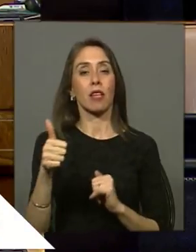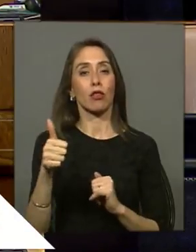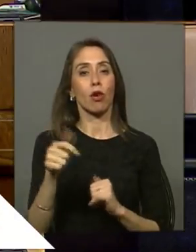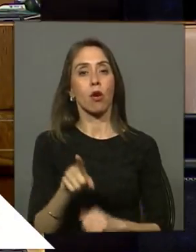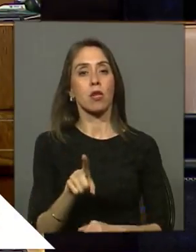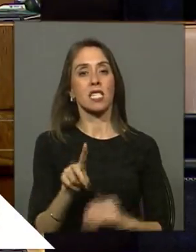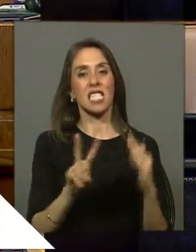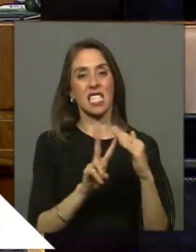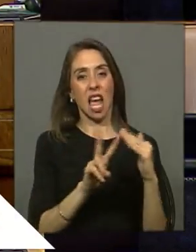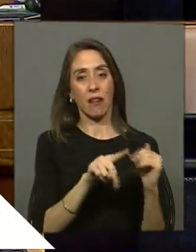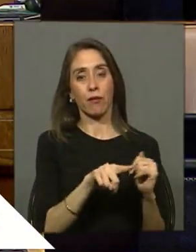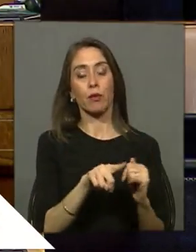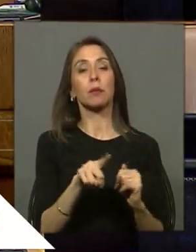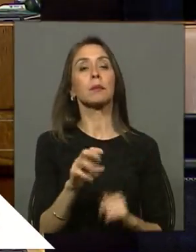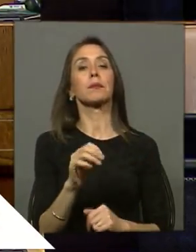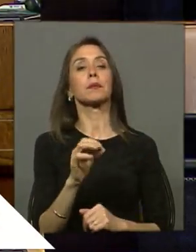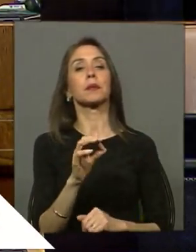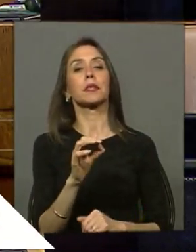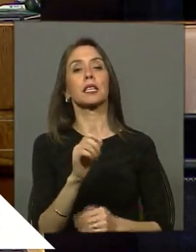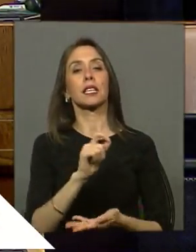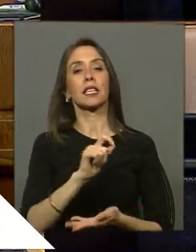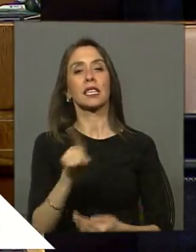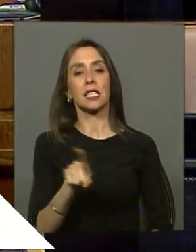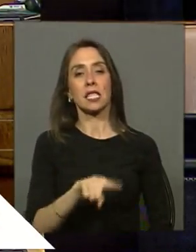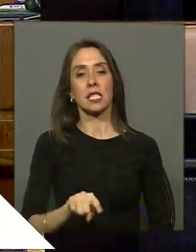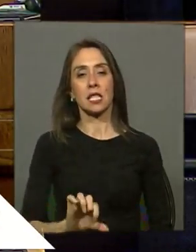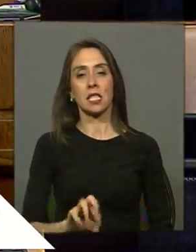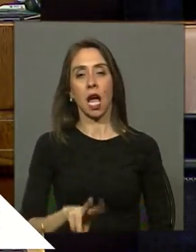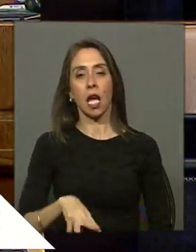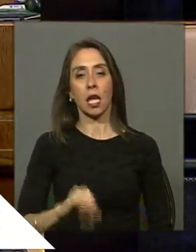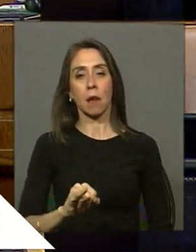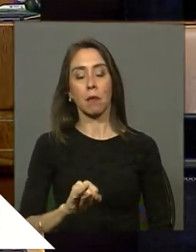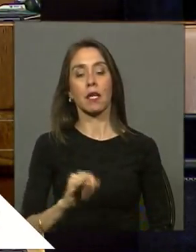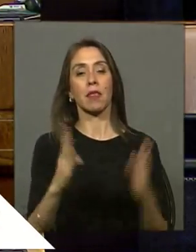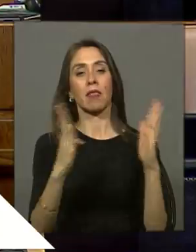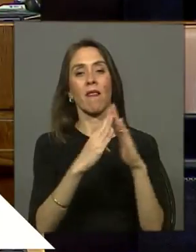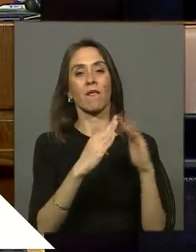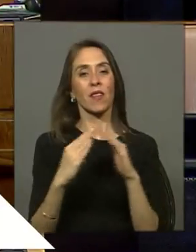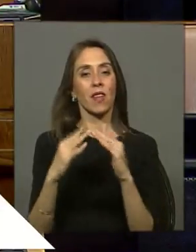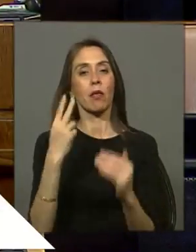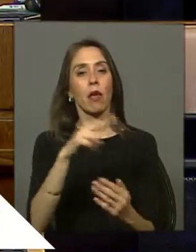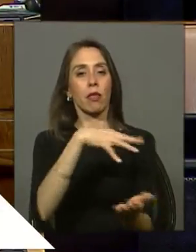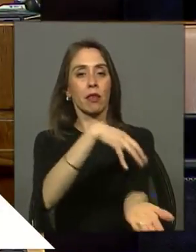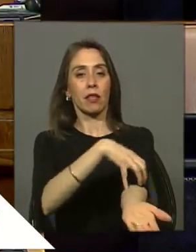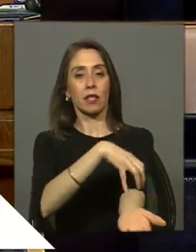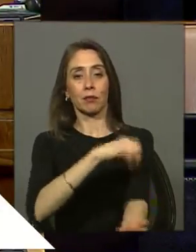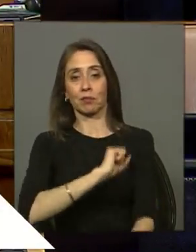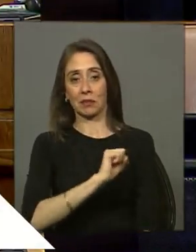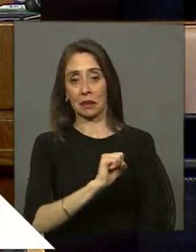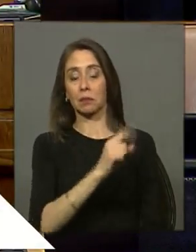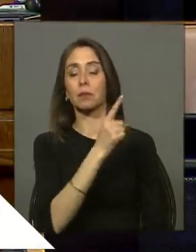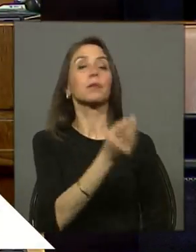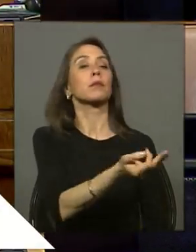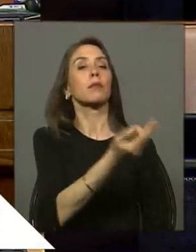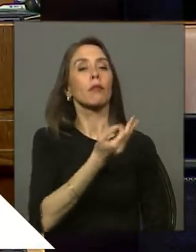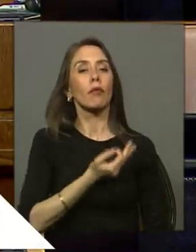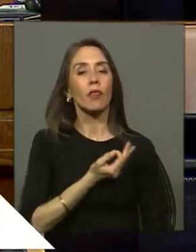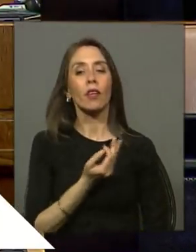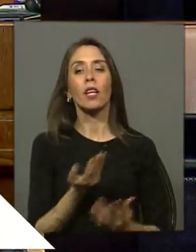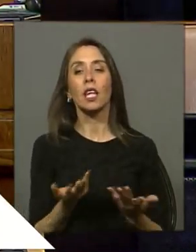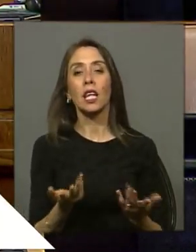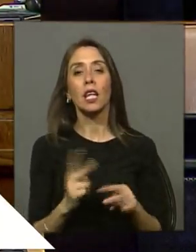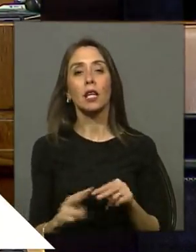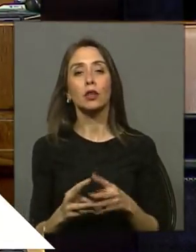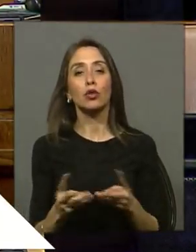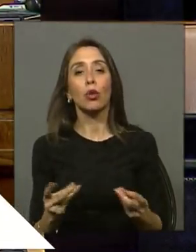al secretario ministerial de vivienda de la región metropolitana a objeto que se nos pueda señalar posibles alternativas de